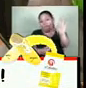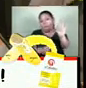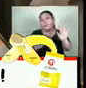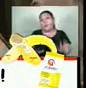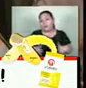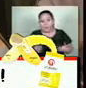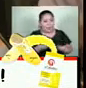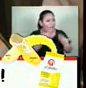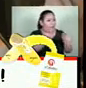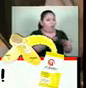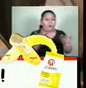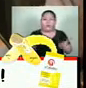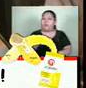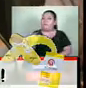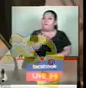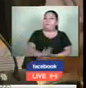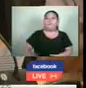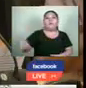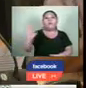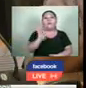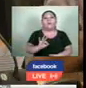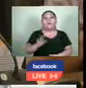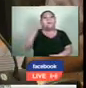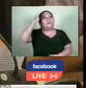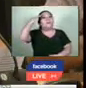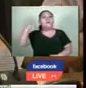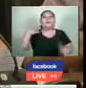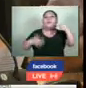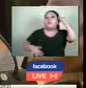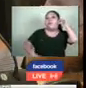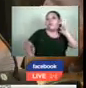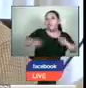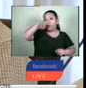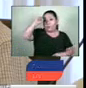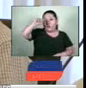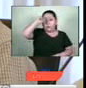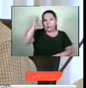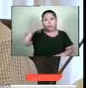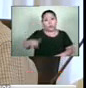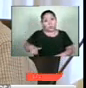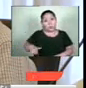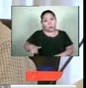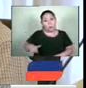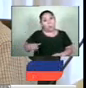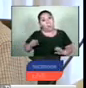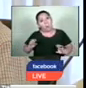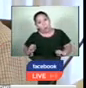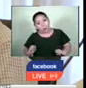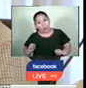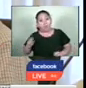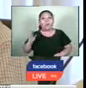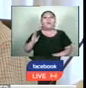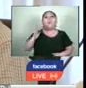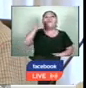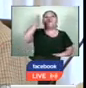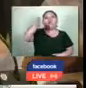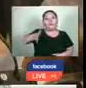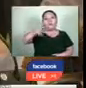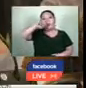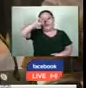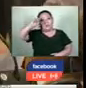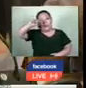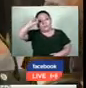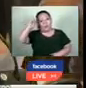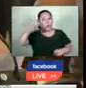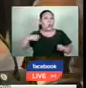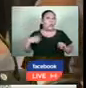va a beneficiar en gran medida a las y los trabajadores actuales, a los que se van a incorporar al mercado laboral y